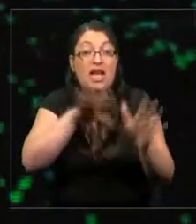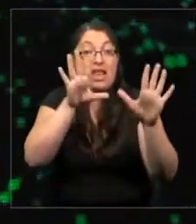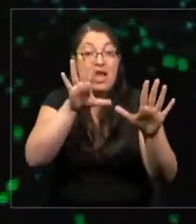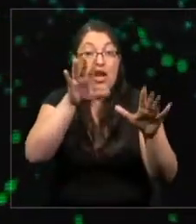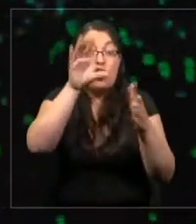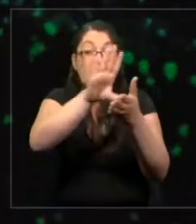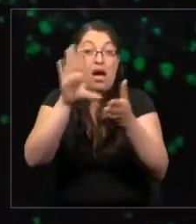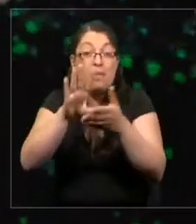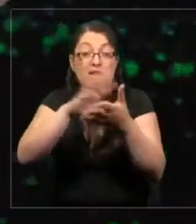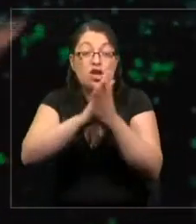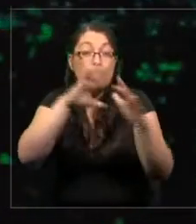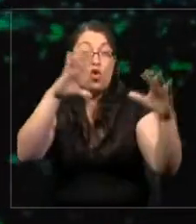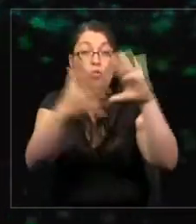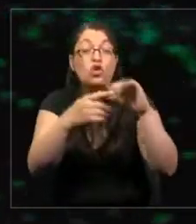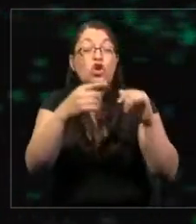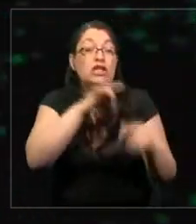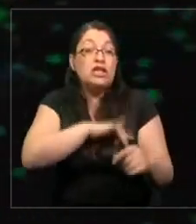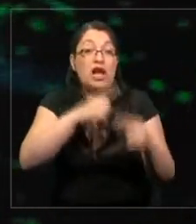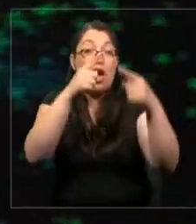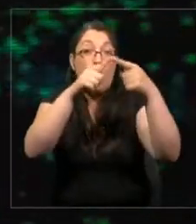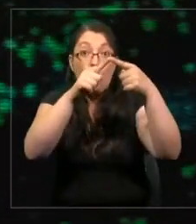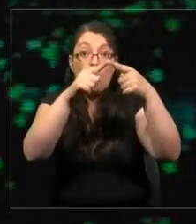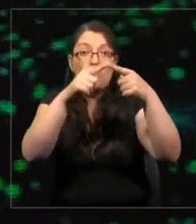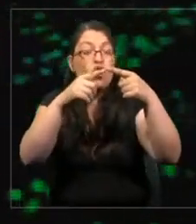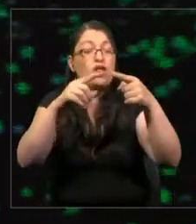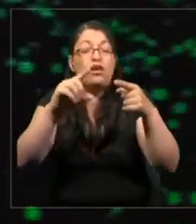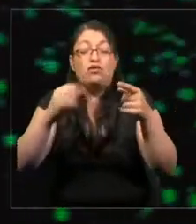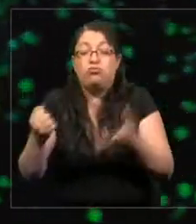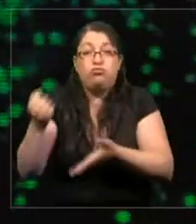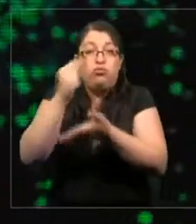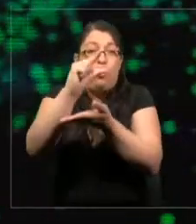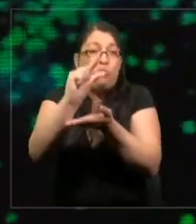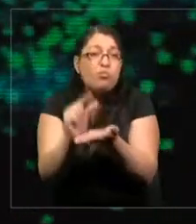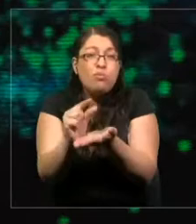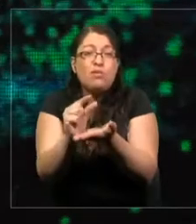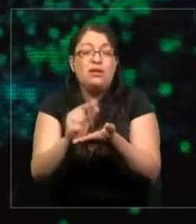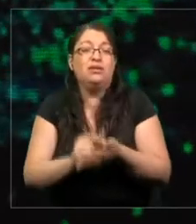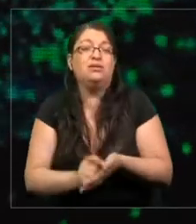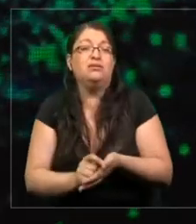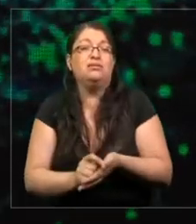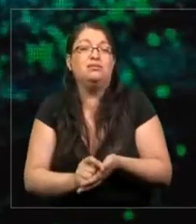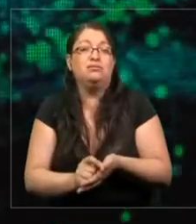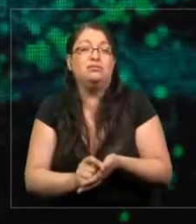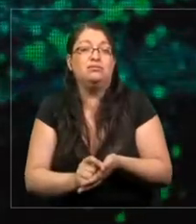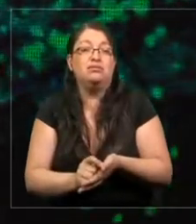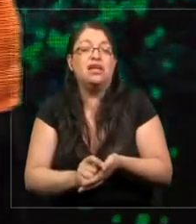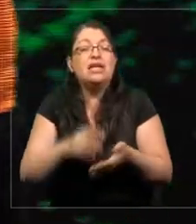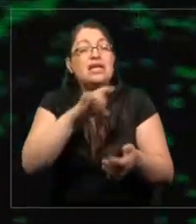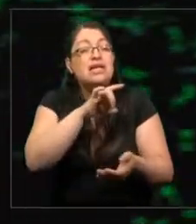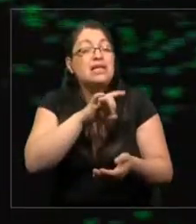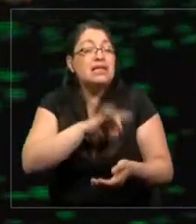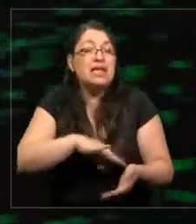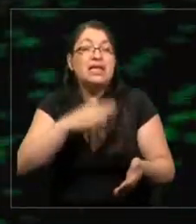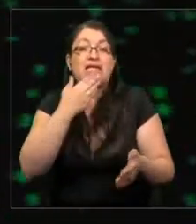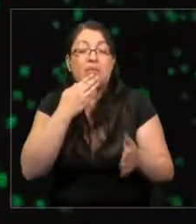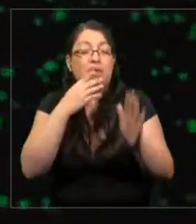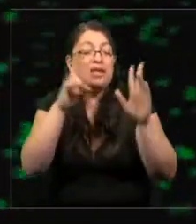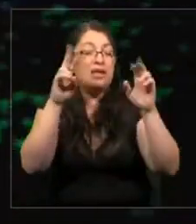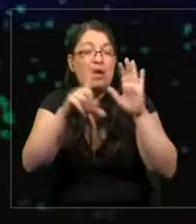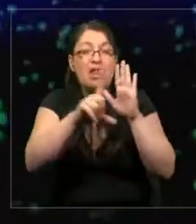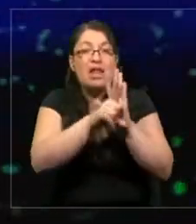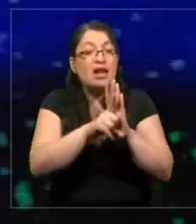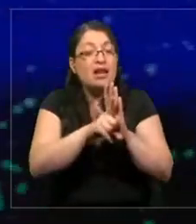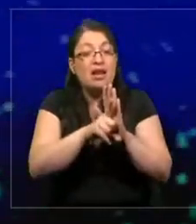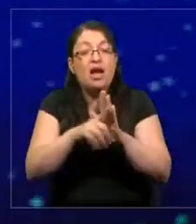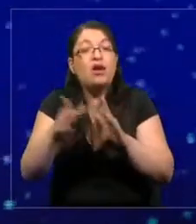que menos en conservación de biodiversidad tenemos que avanzar en eso en temas de legalidad chile no tiene una ley que